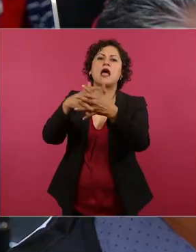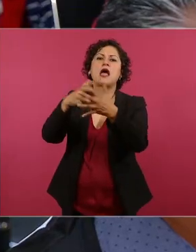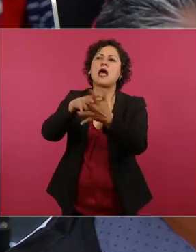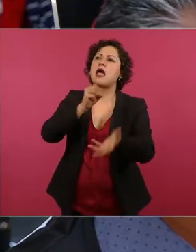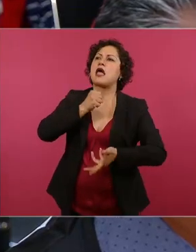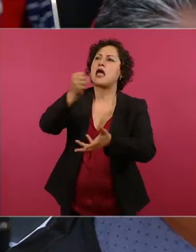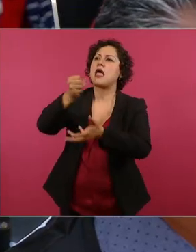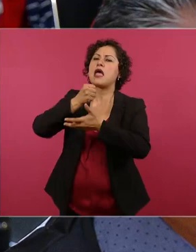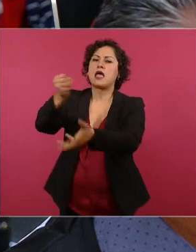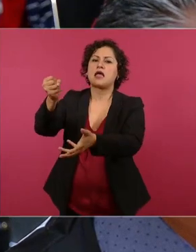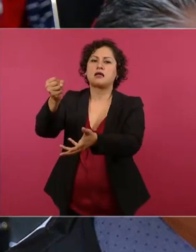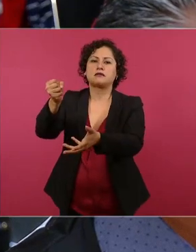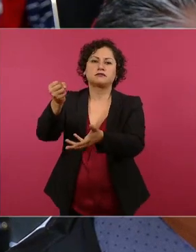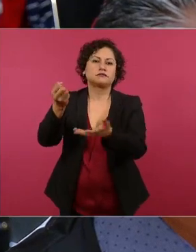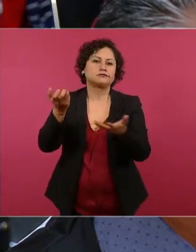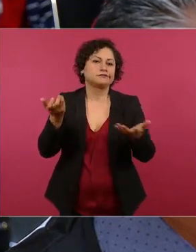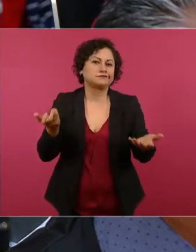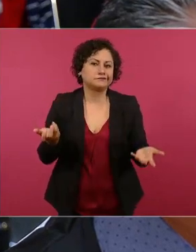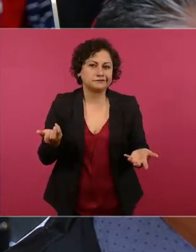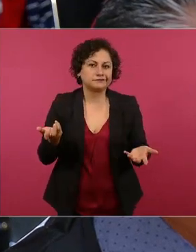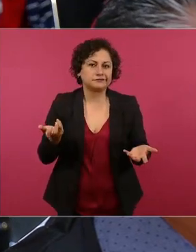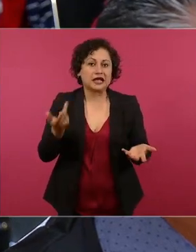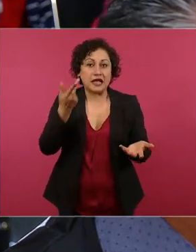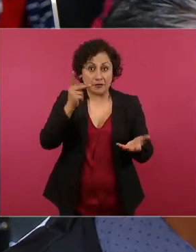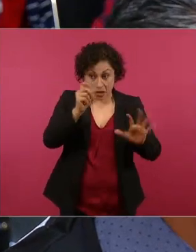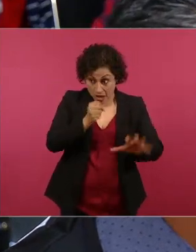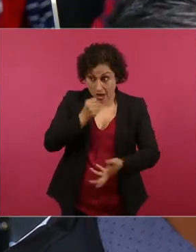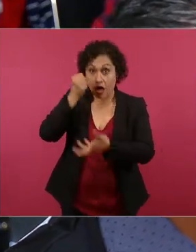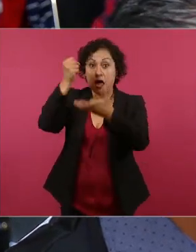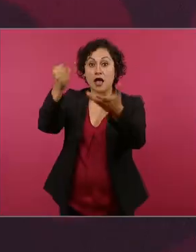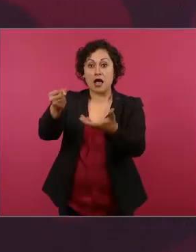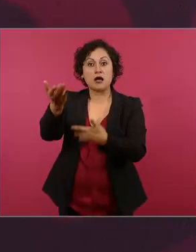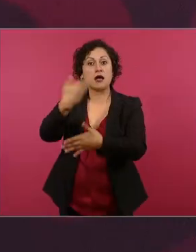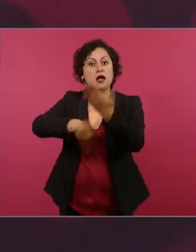pero no con el desarrollo.